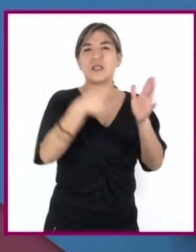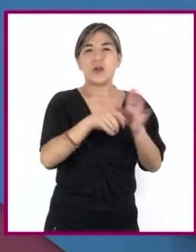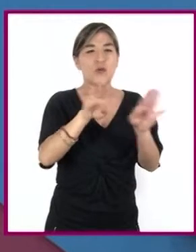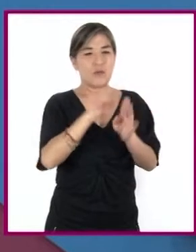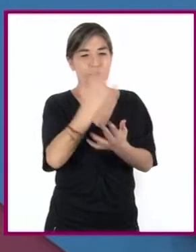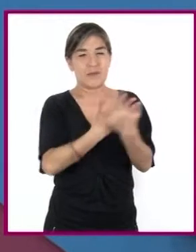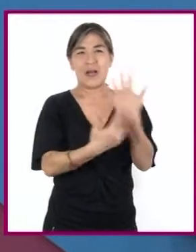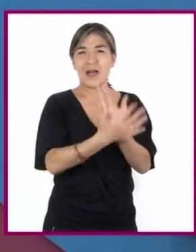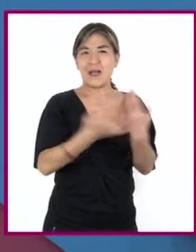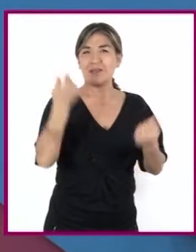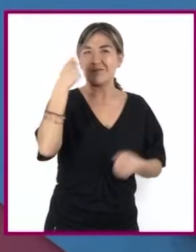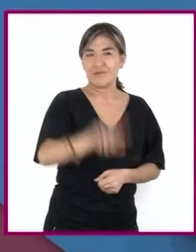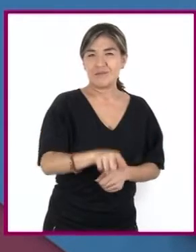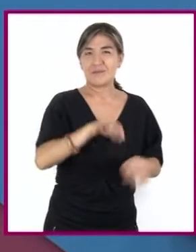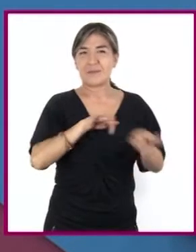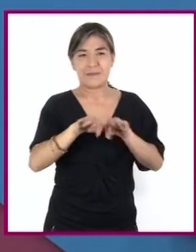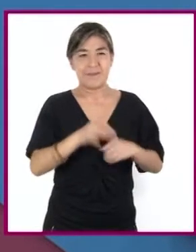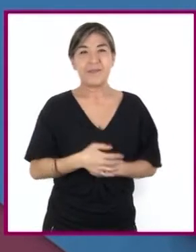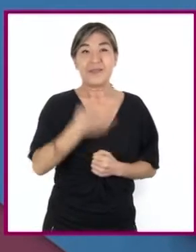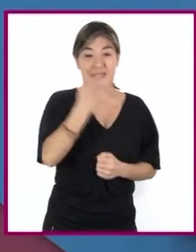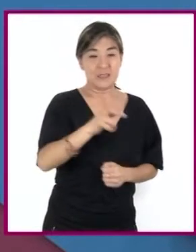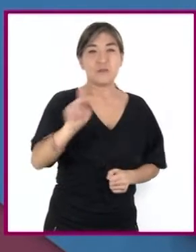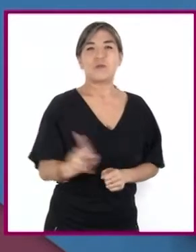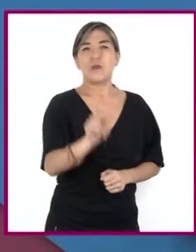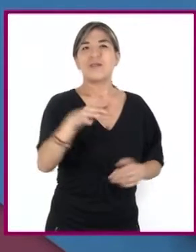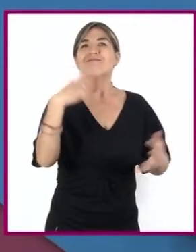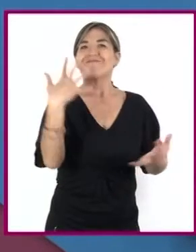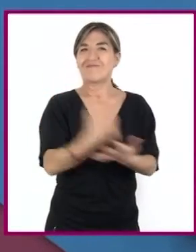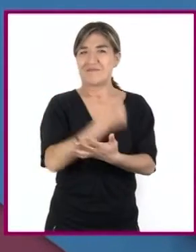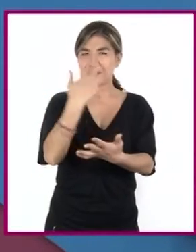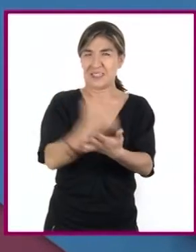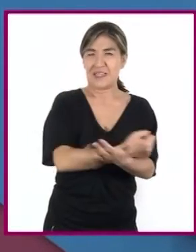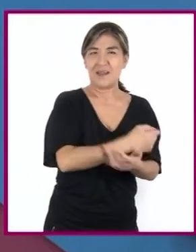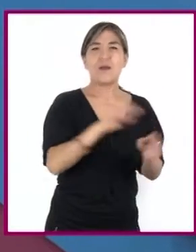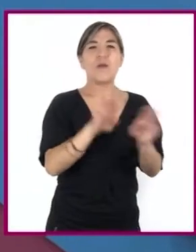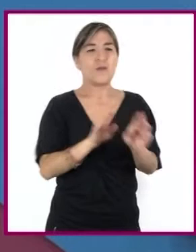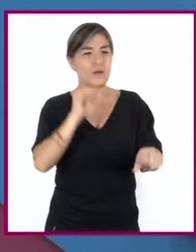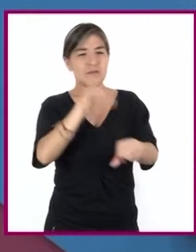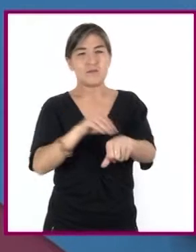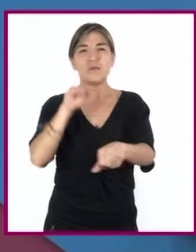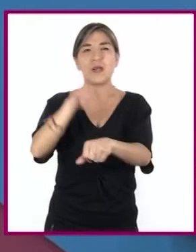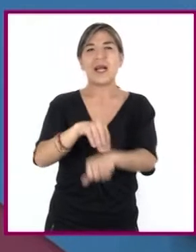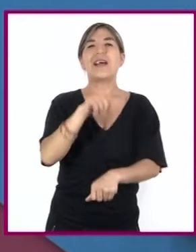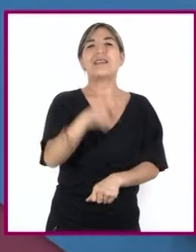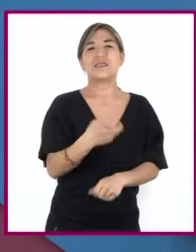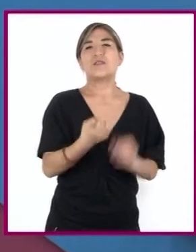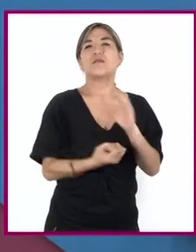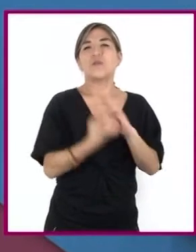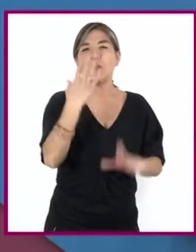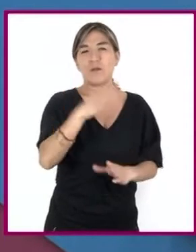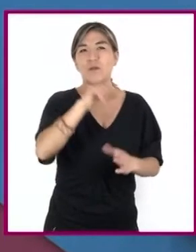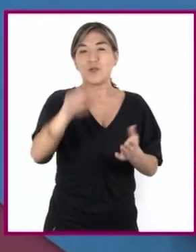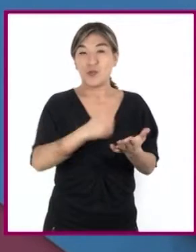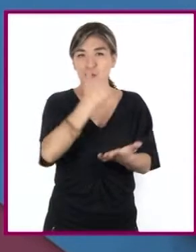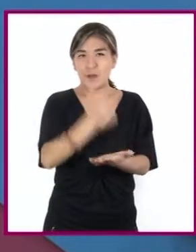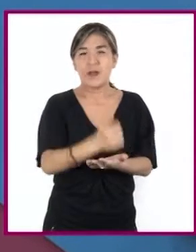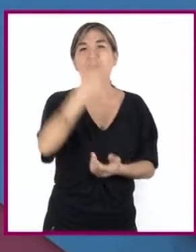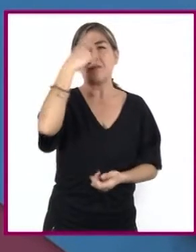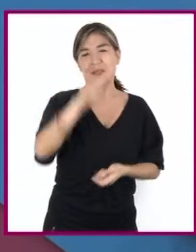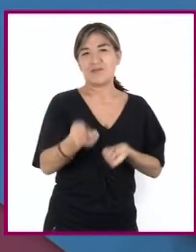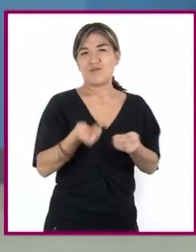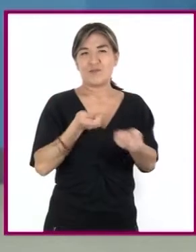sometida. Así, los pueblos conquistados entraban a formar parte de una metrópoli que los